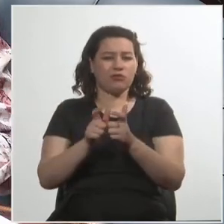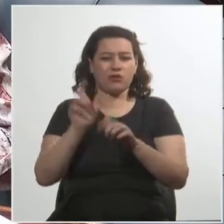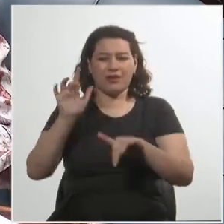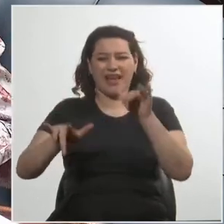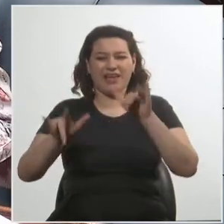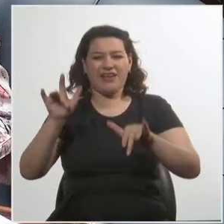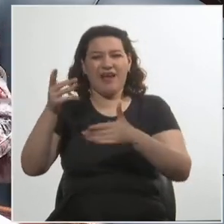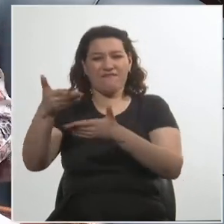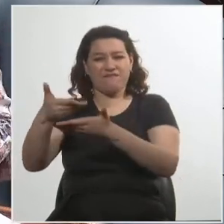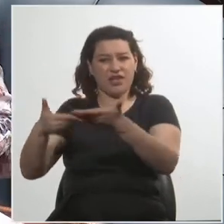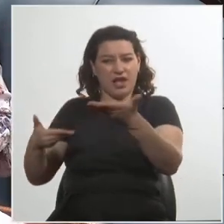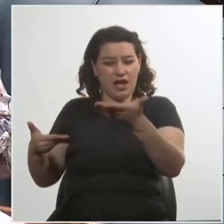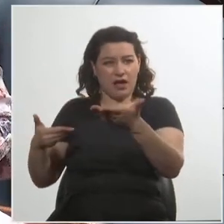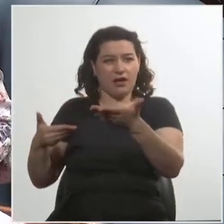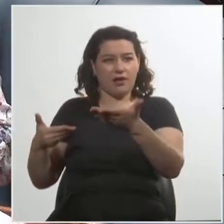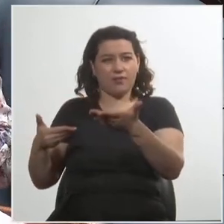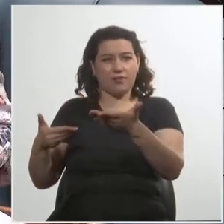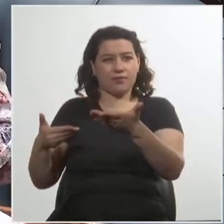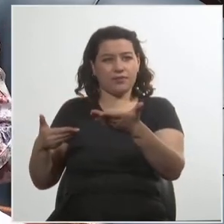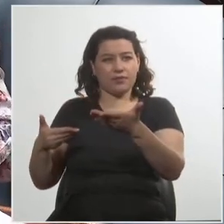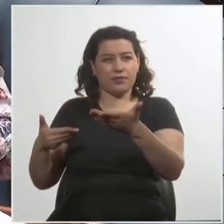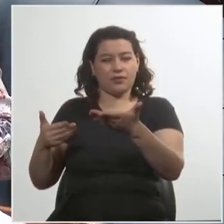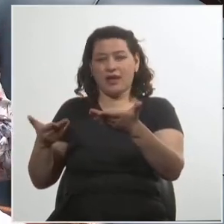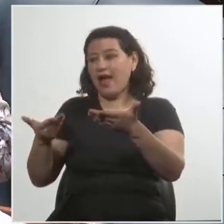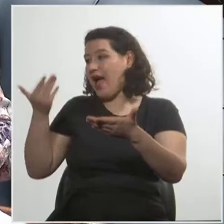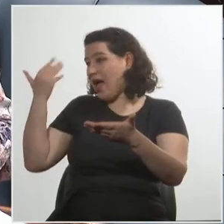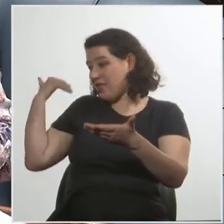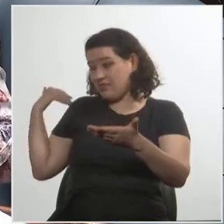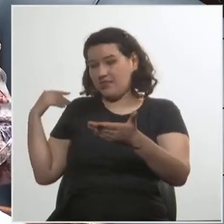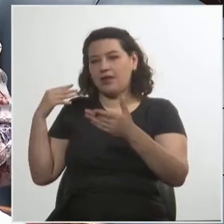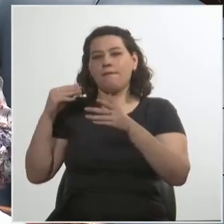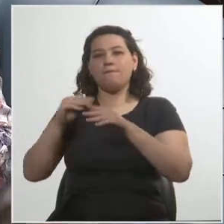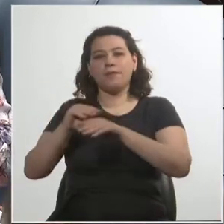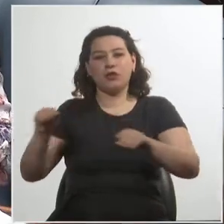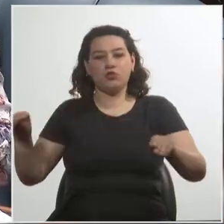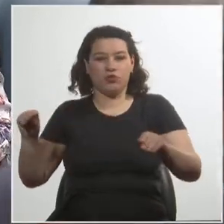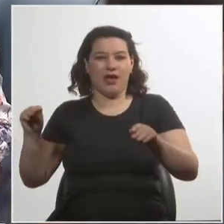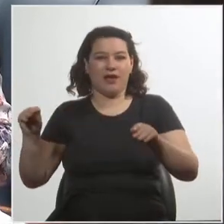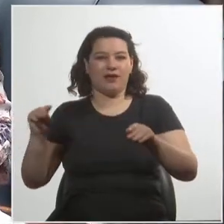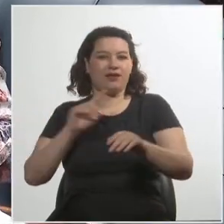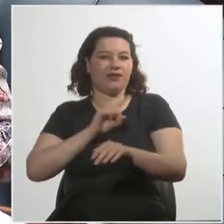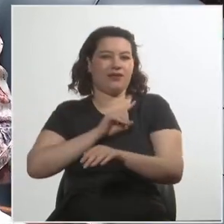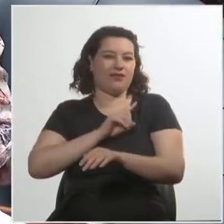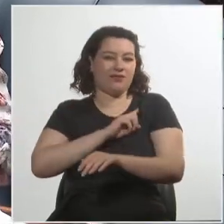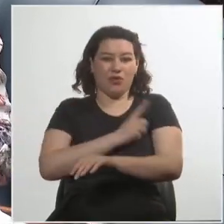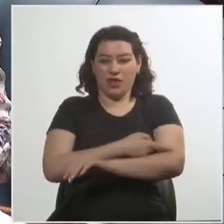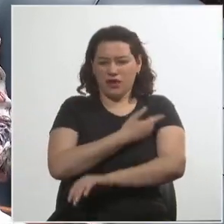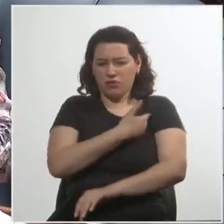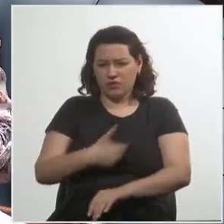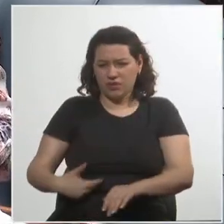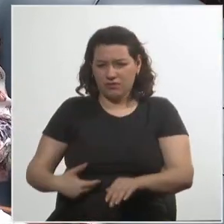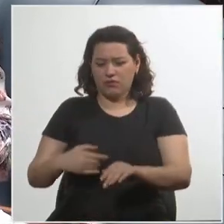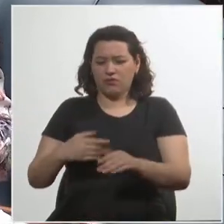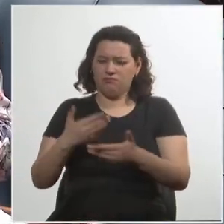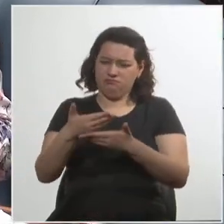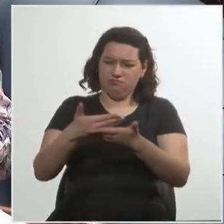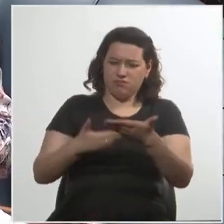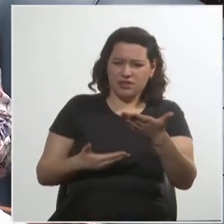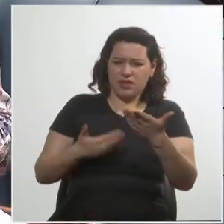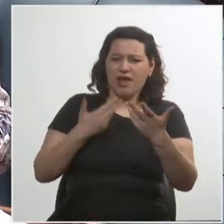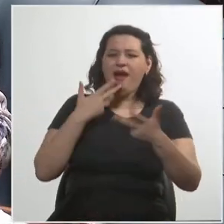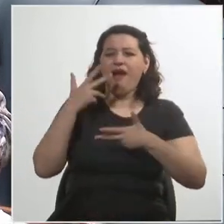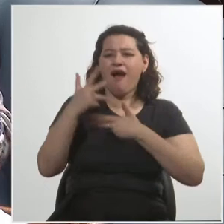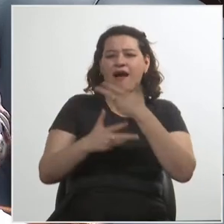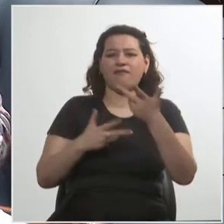versión taquigráfica de la sesión de la cámara que tuvimos por la minuta de comunicación en algunos casos se hace referencia